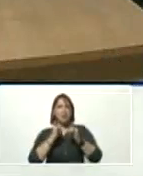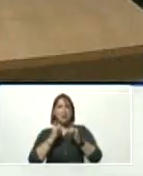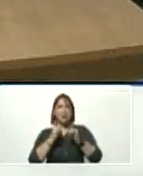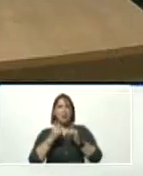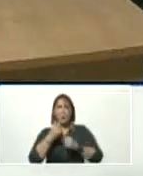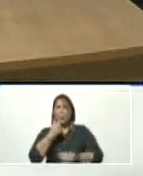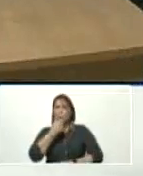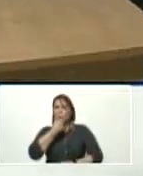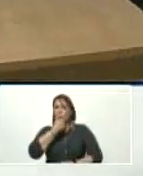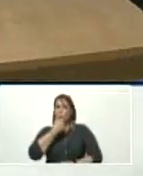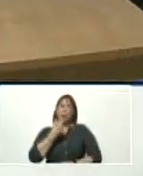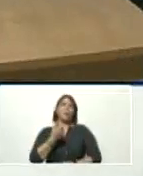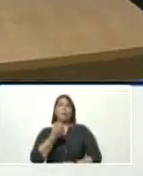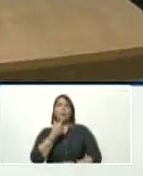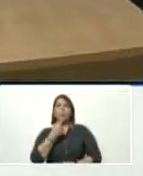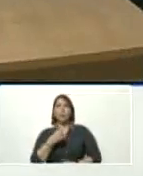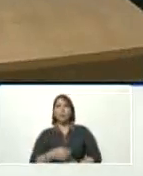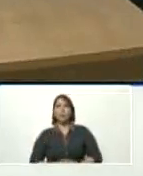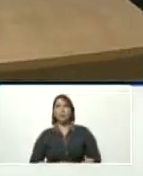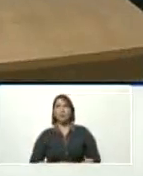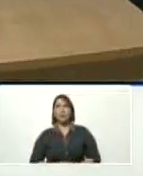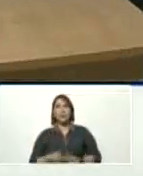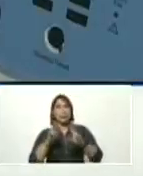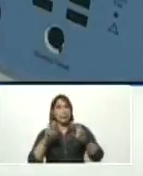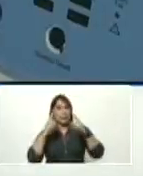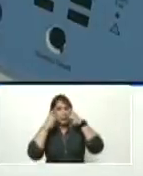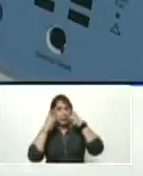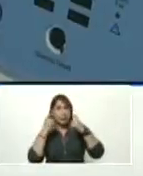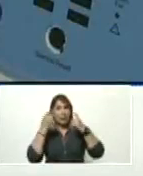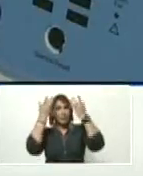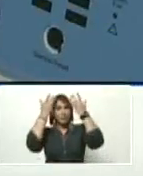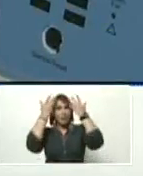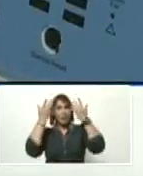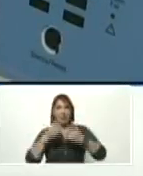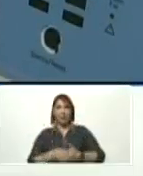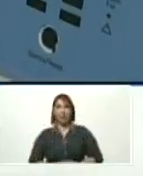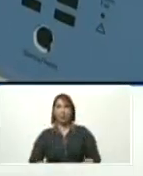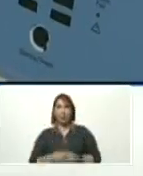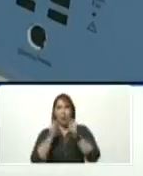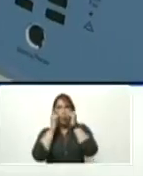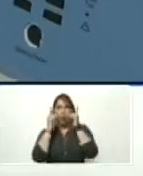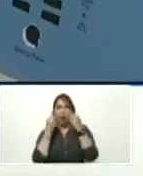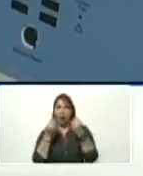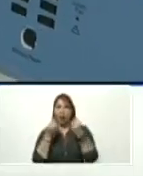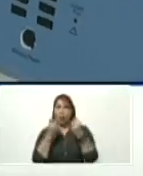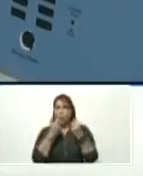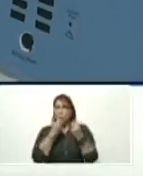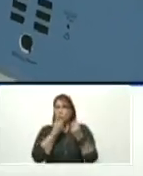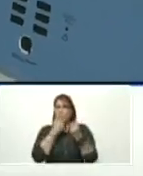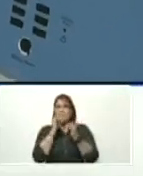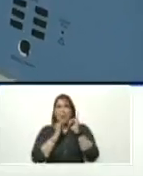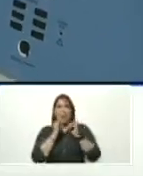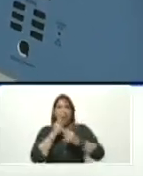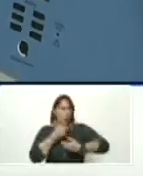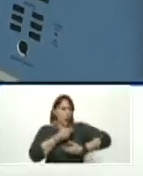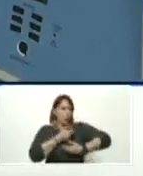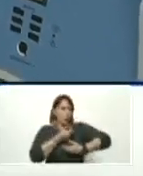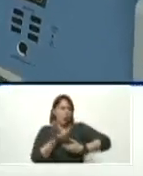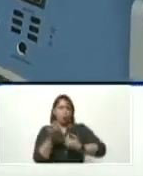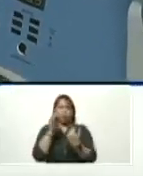medicina con aquella experticia, ¿verdad? La enfermera le mete la medicina en la boca, le da medio vuelta y lo